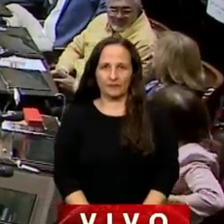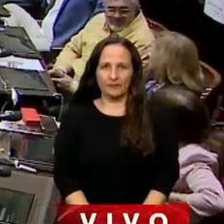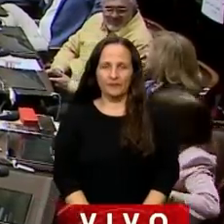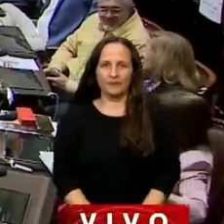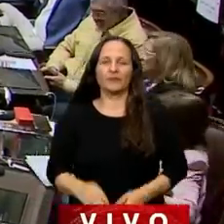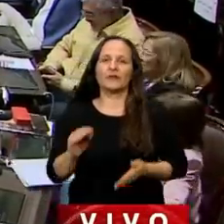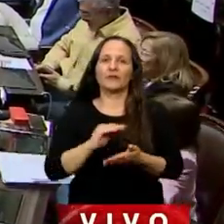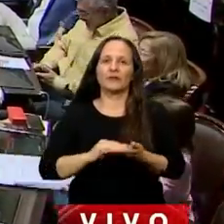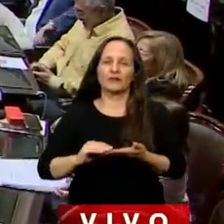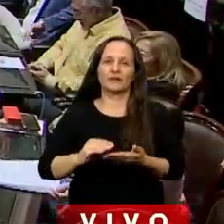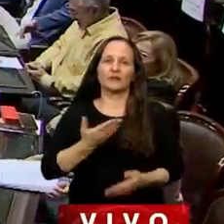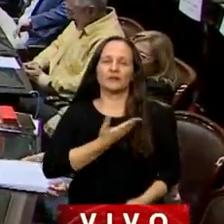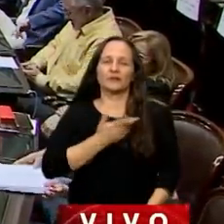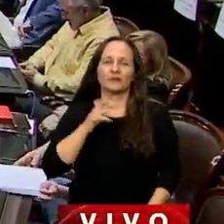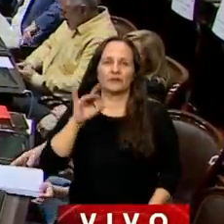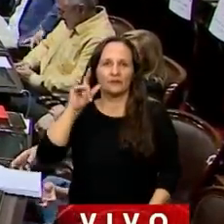diputada Frade,